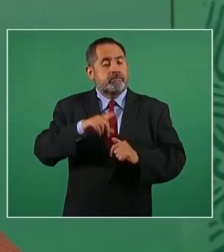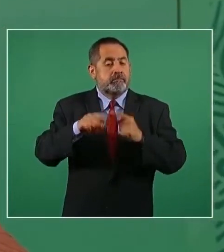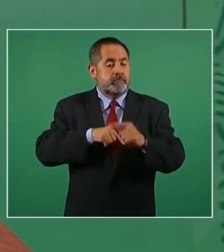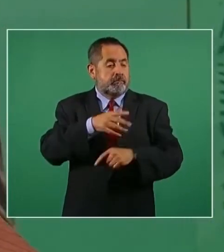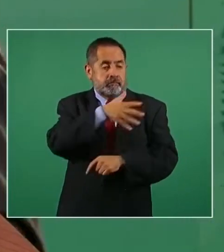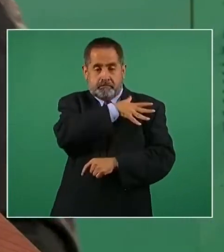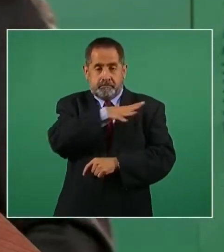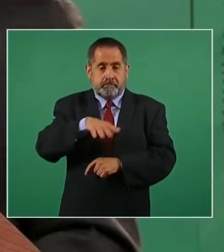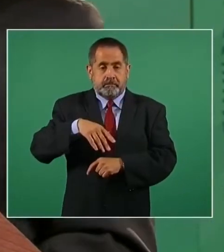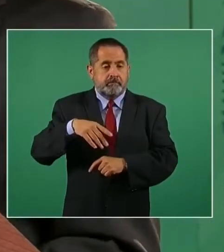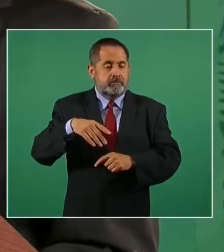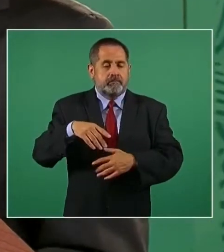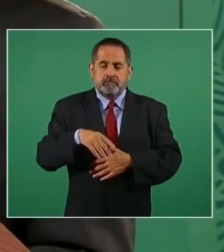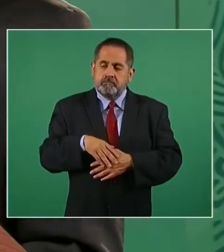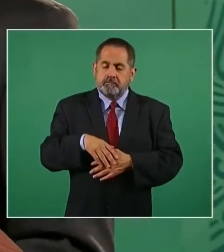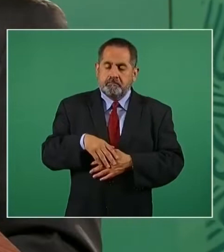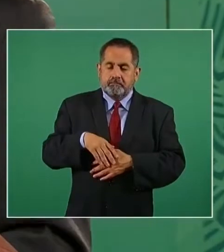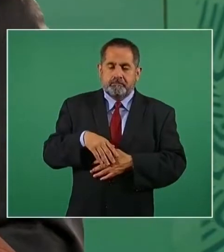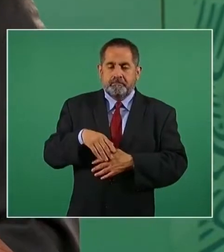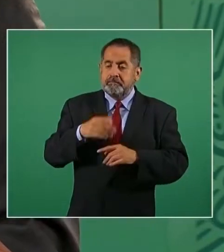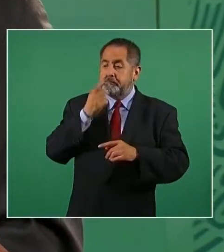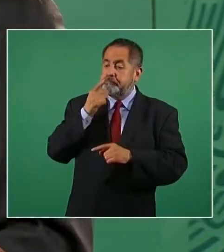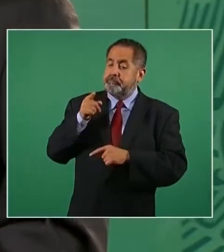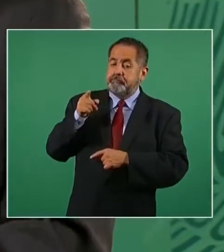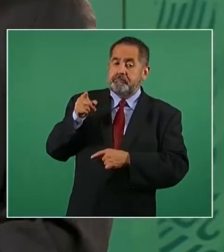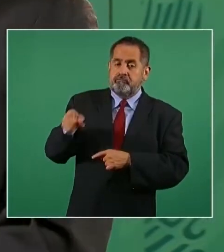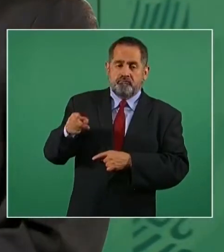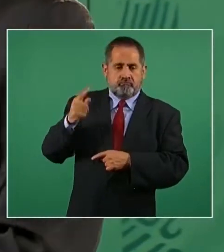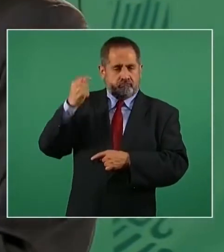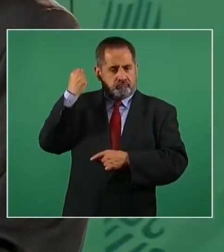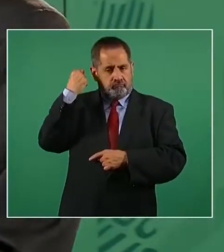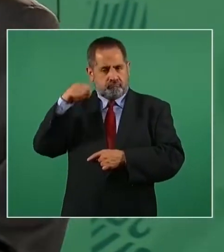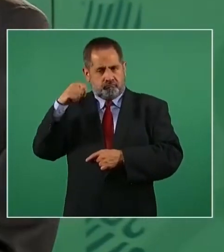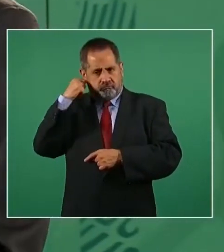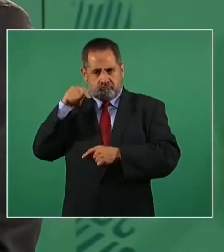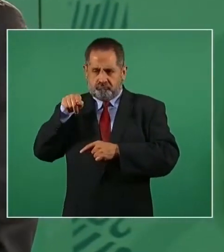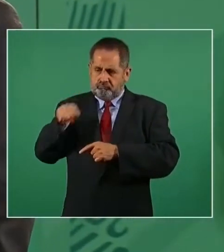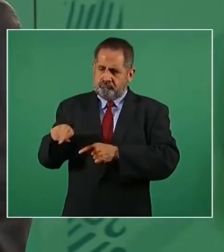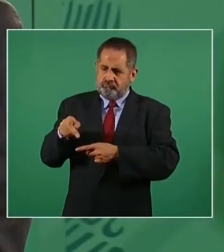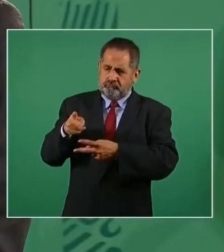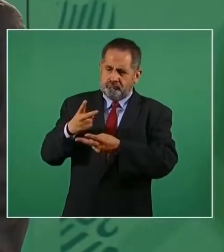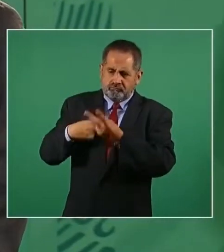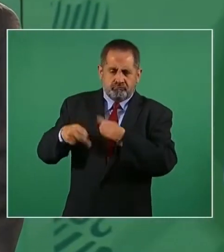Tabasco, laboratorio de la revolución.